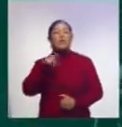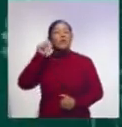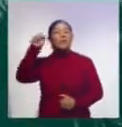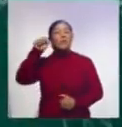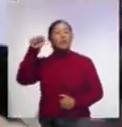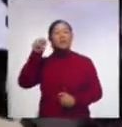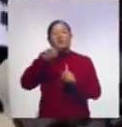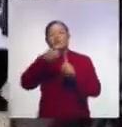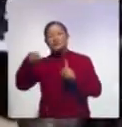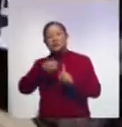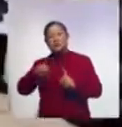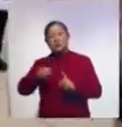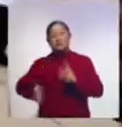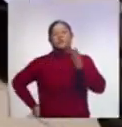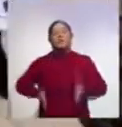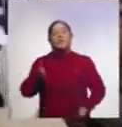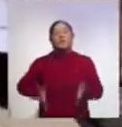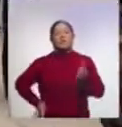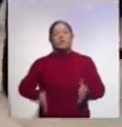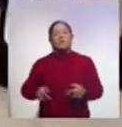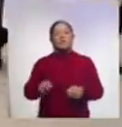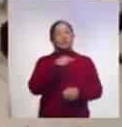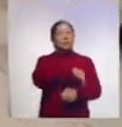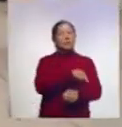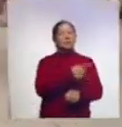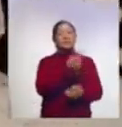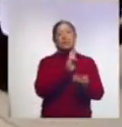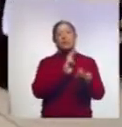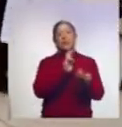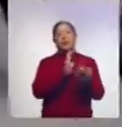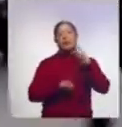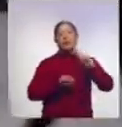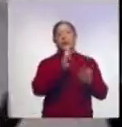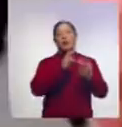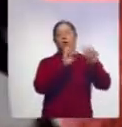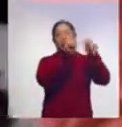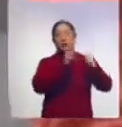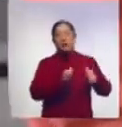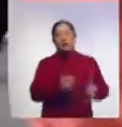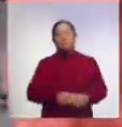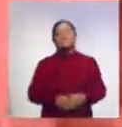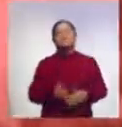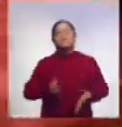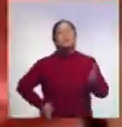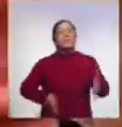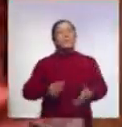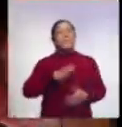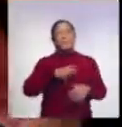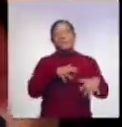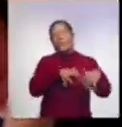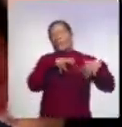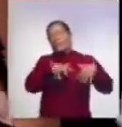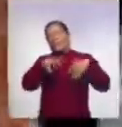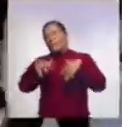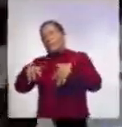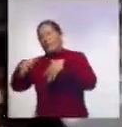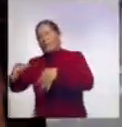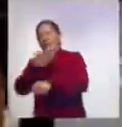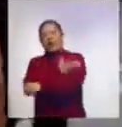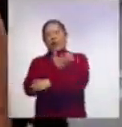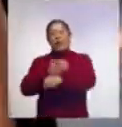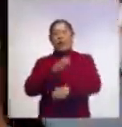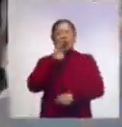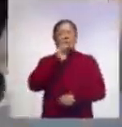y organizaciones marcharon desde el Monumento a la Revolución. La marcha tuvo como objetivo acompañar a las madres y familiares de